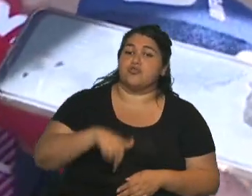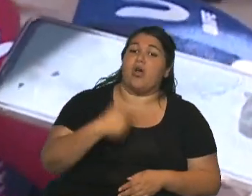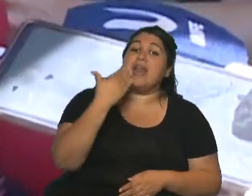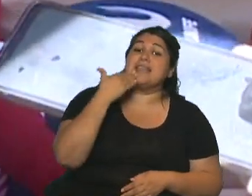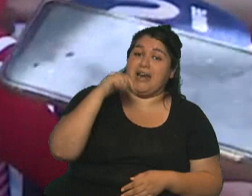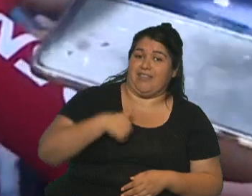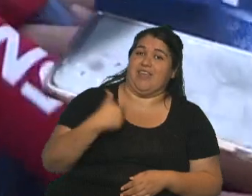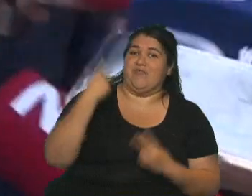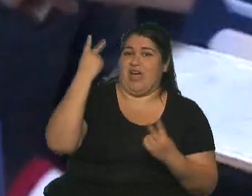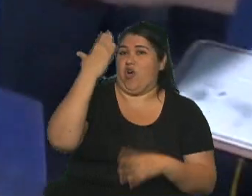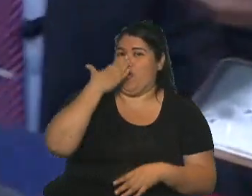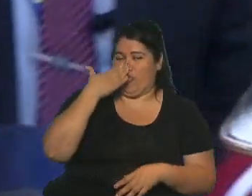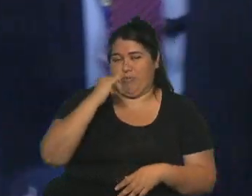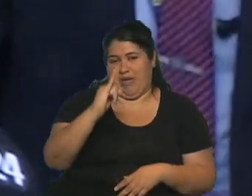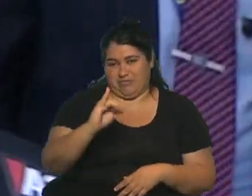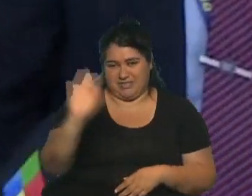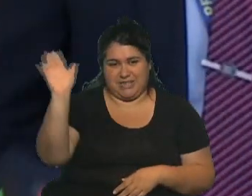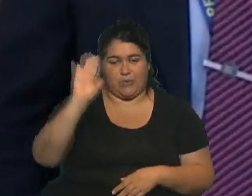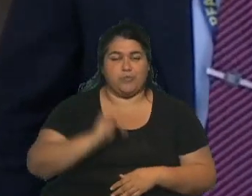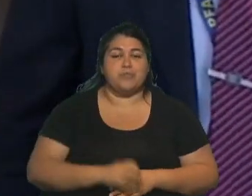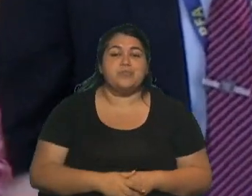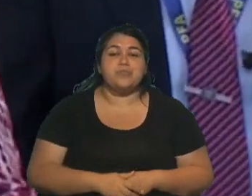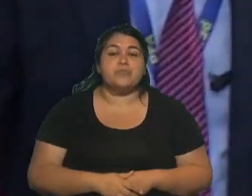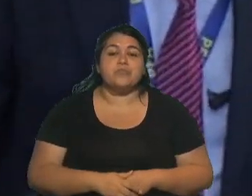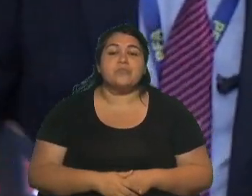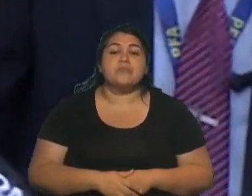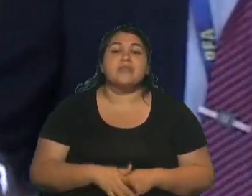Córdoba Así que no a visitar